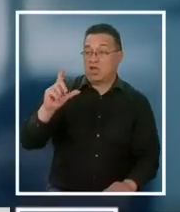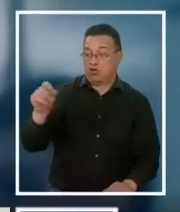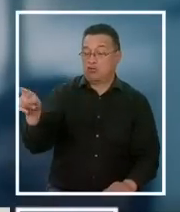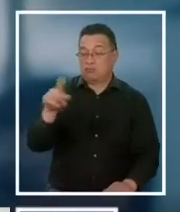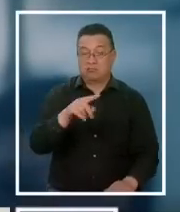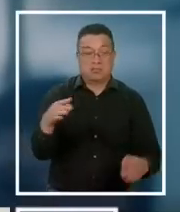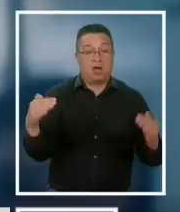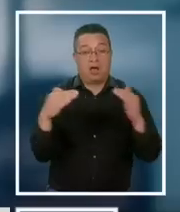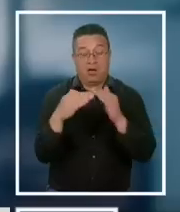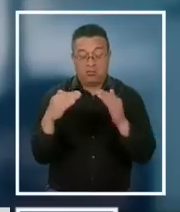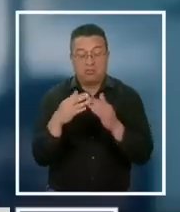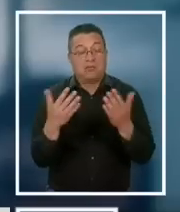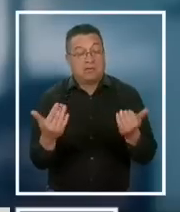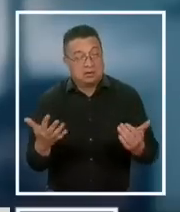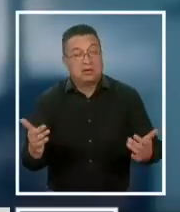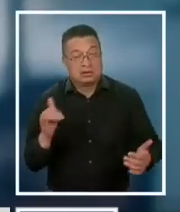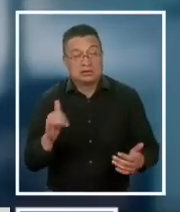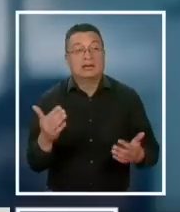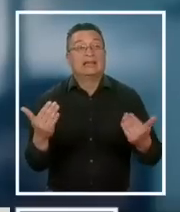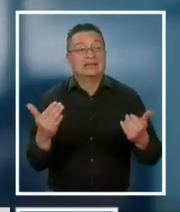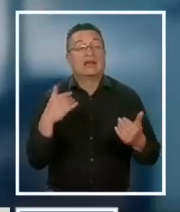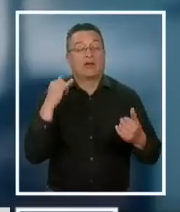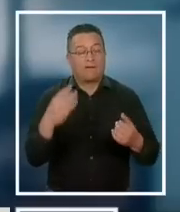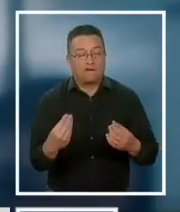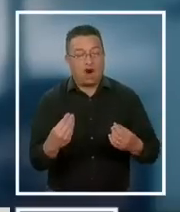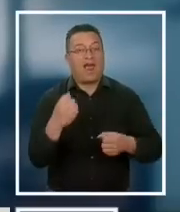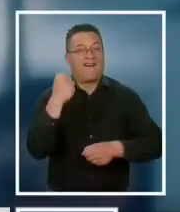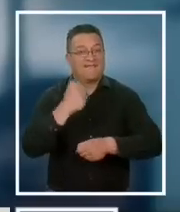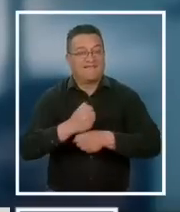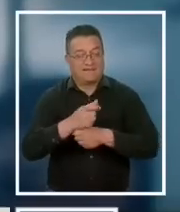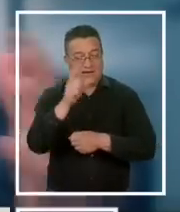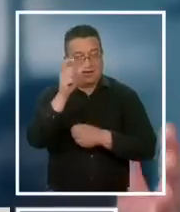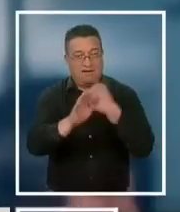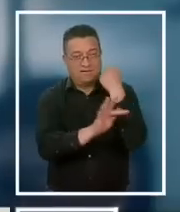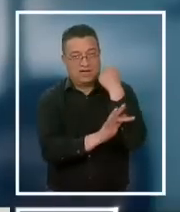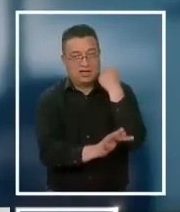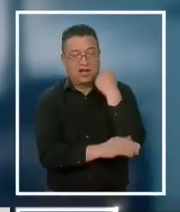de parte de esa de esa necesidad Entonces es necesario que tengamos un buen fiscal